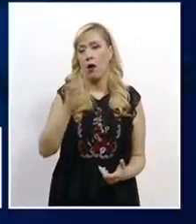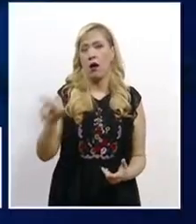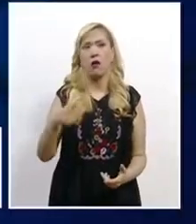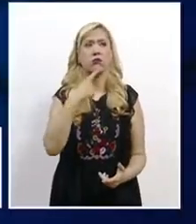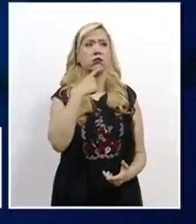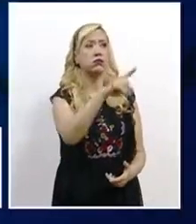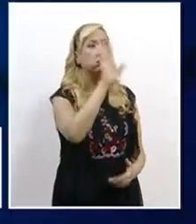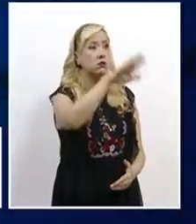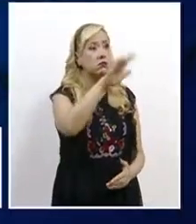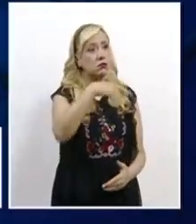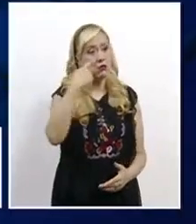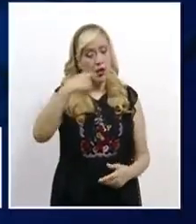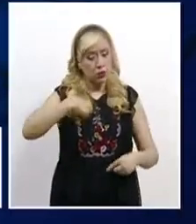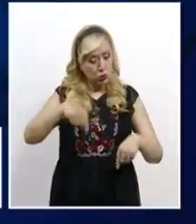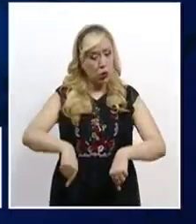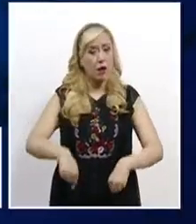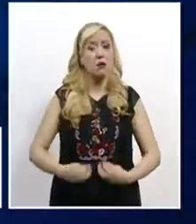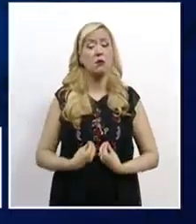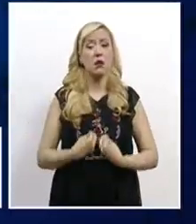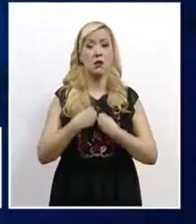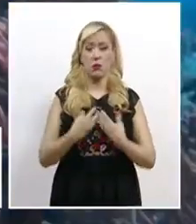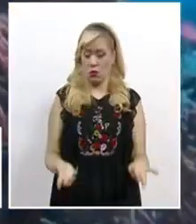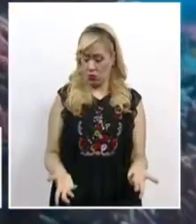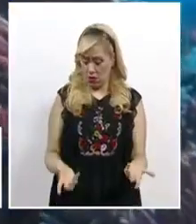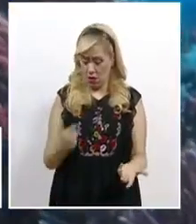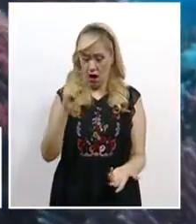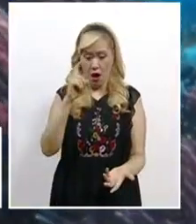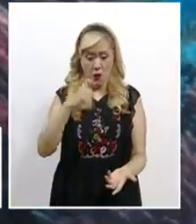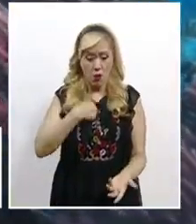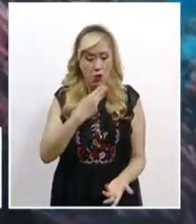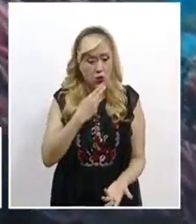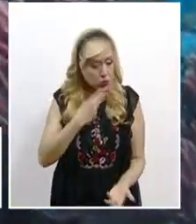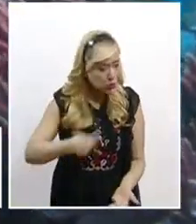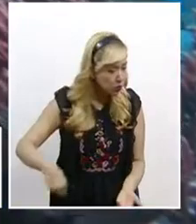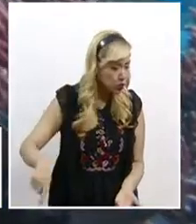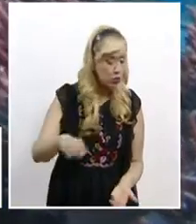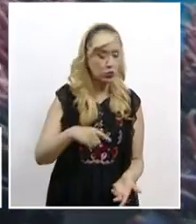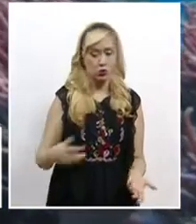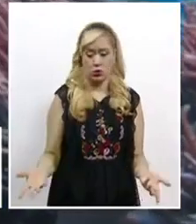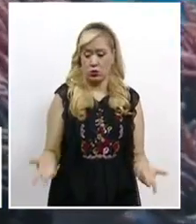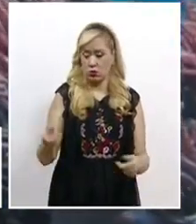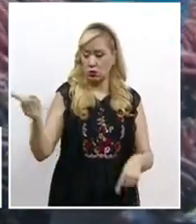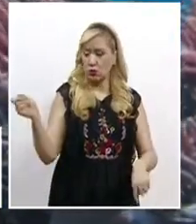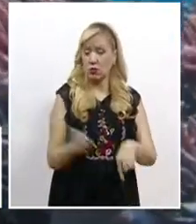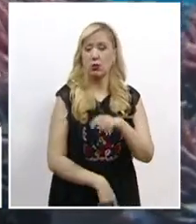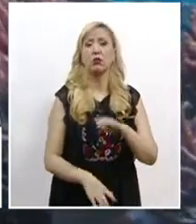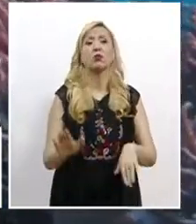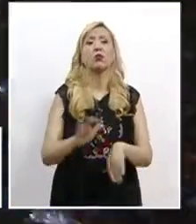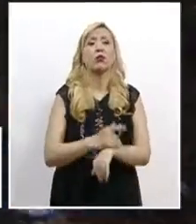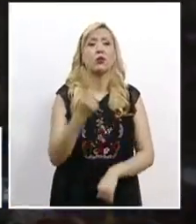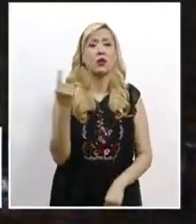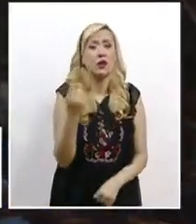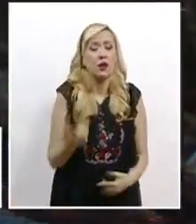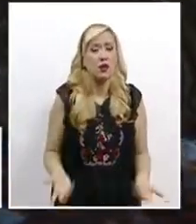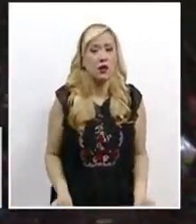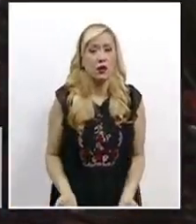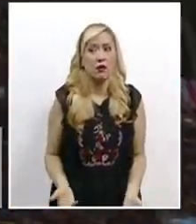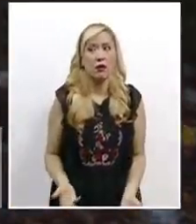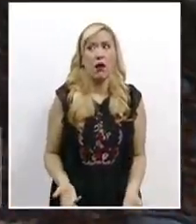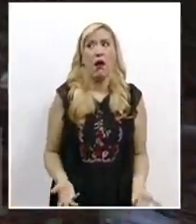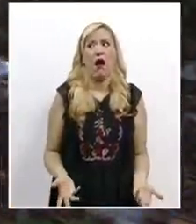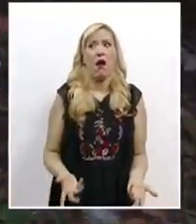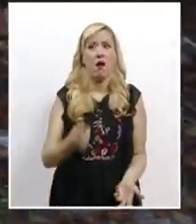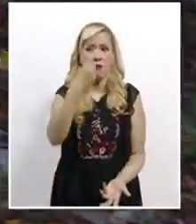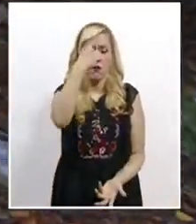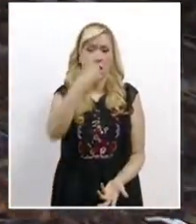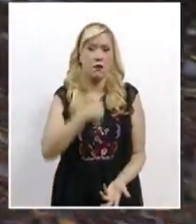demuestra habitar o utilizar la zona adyacente en la que impactan los servicios ambientales que prestan los ecosistemas y que benefician